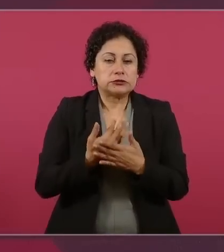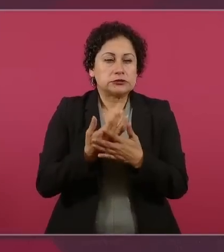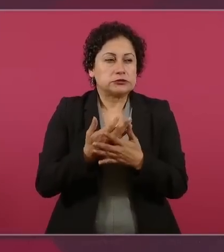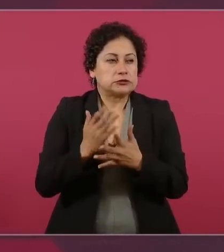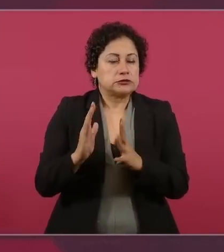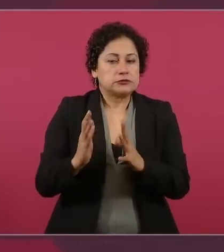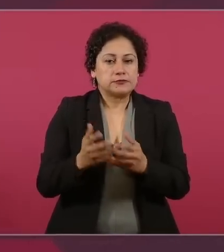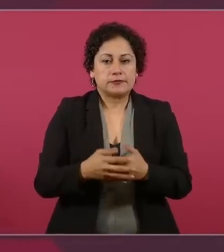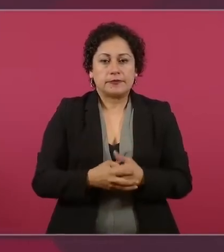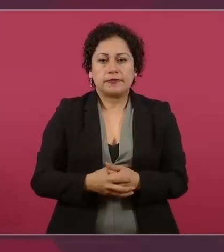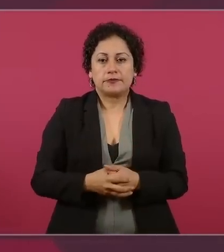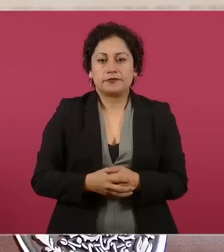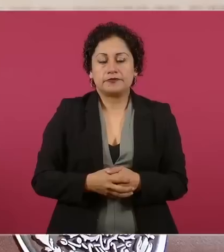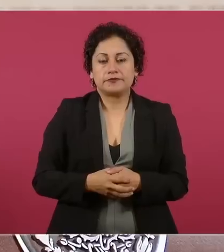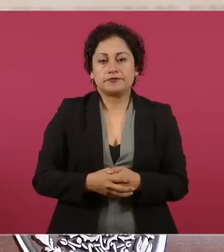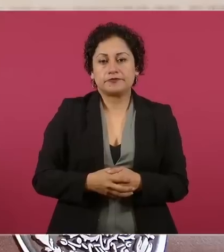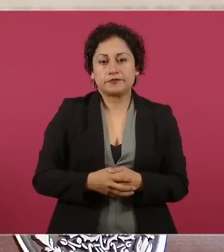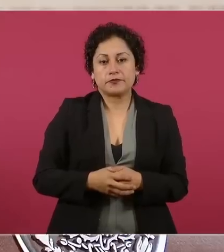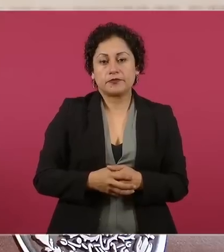se